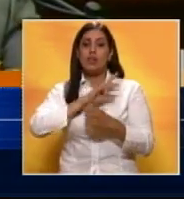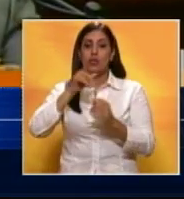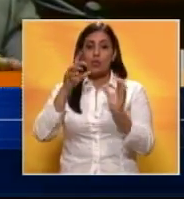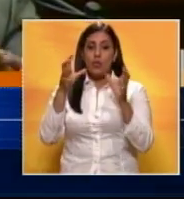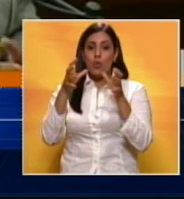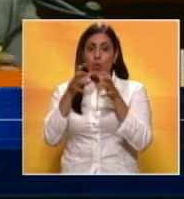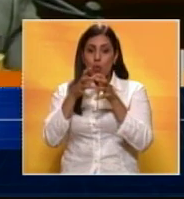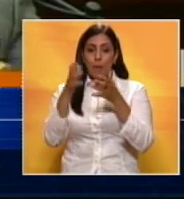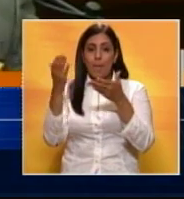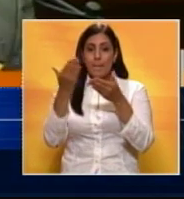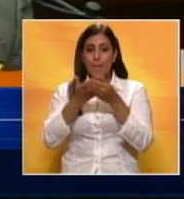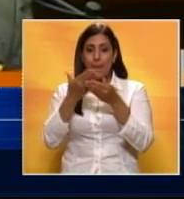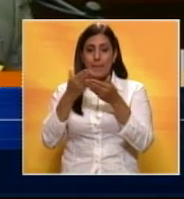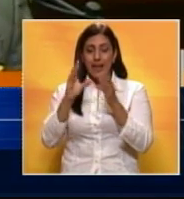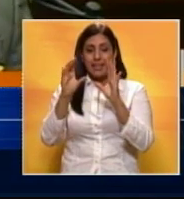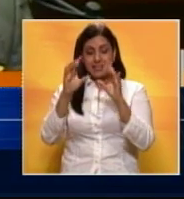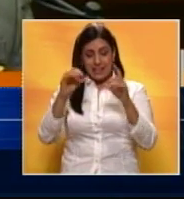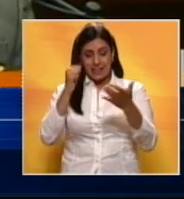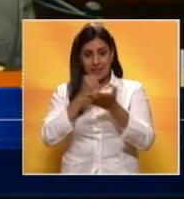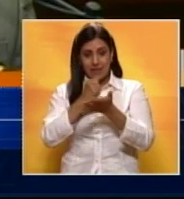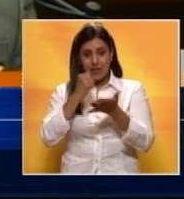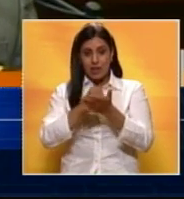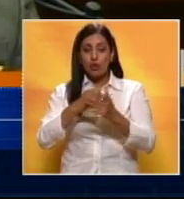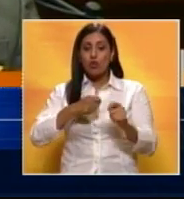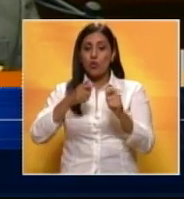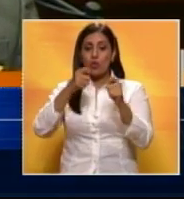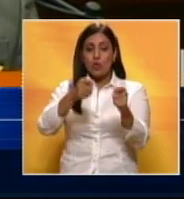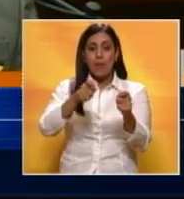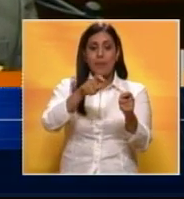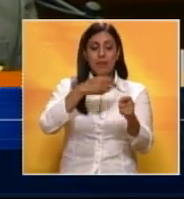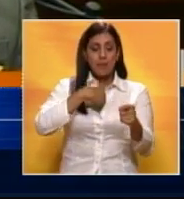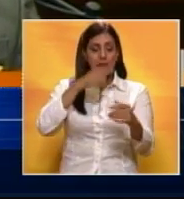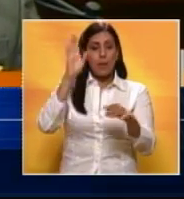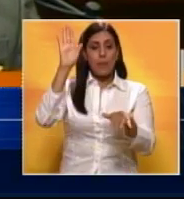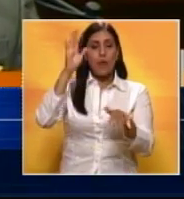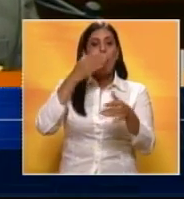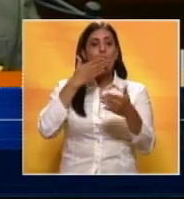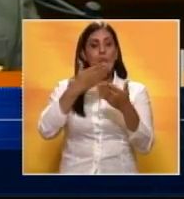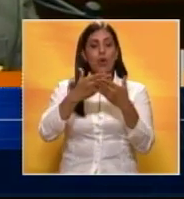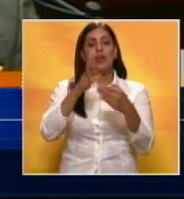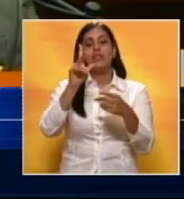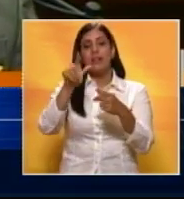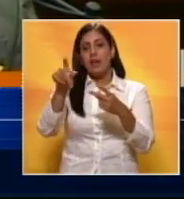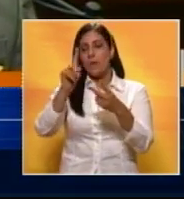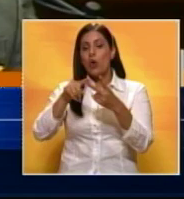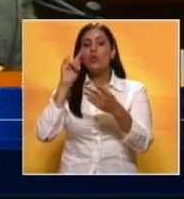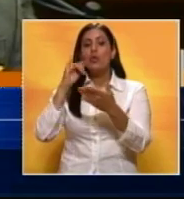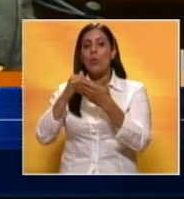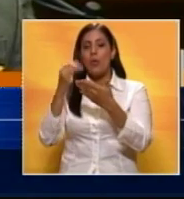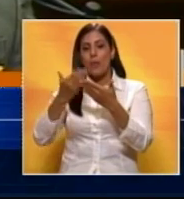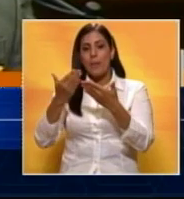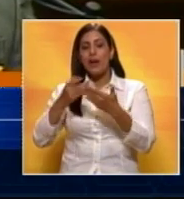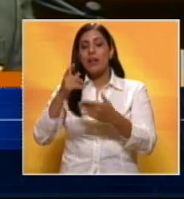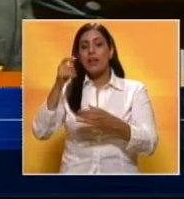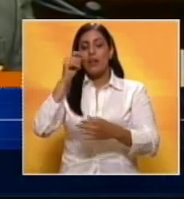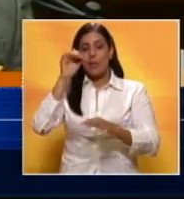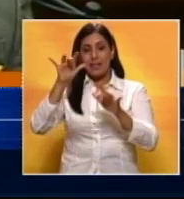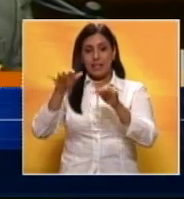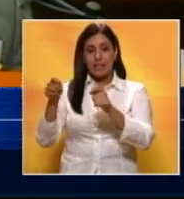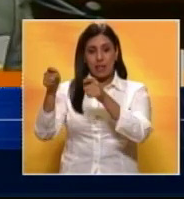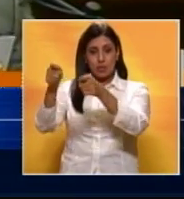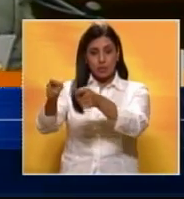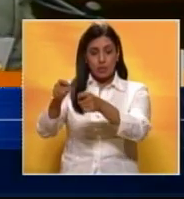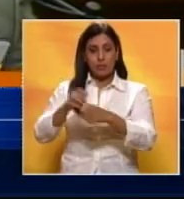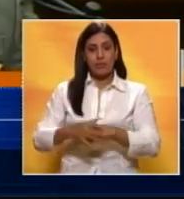las actas certificadas que entregaré, tanto mi intervención como las pruebas al ciudadano